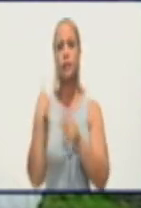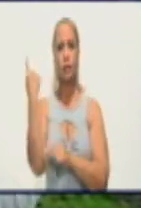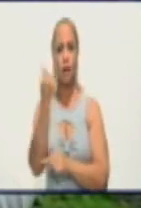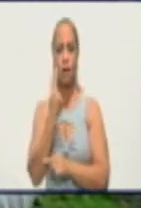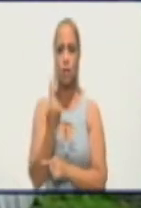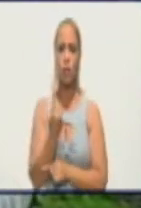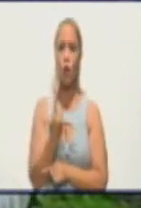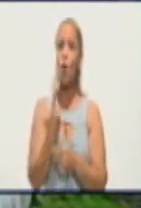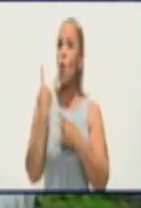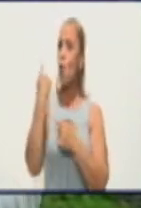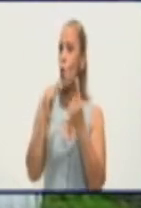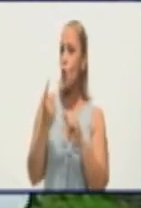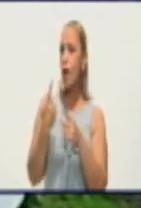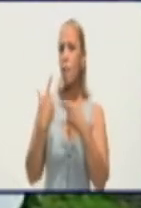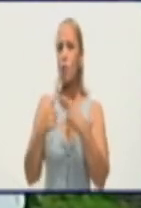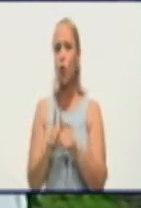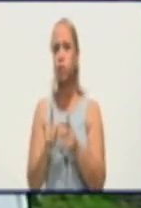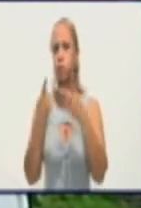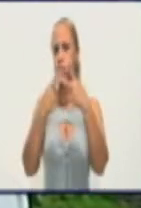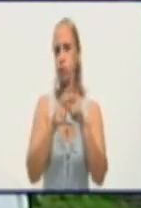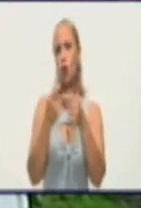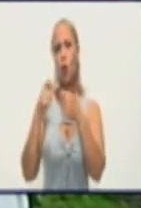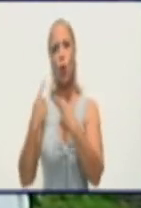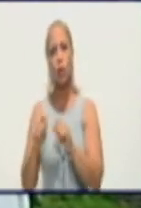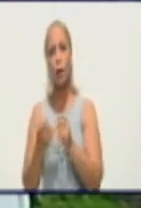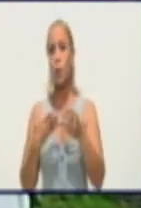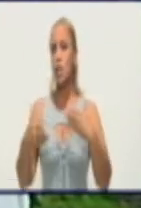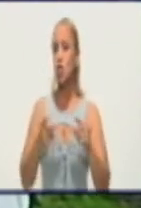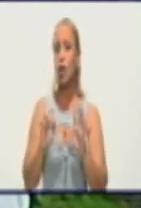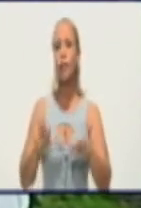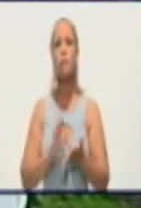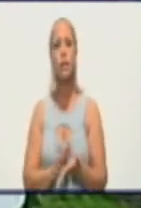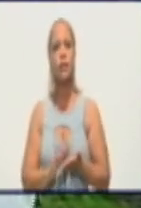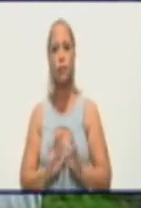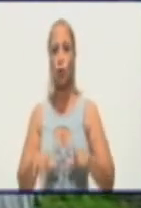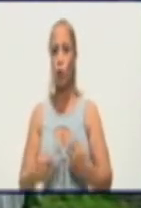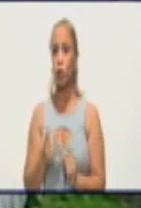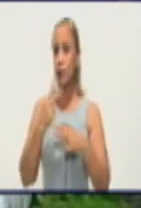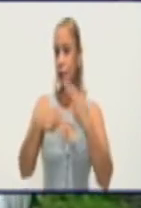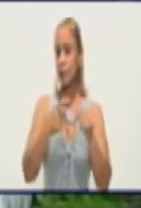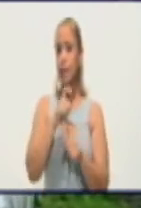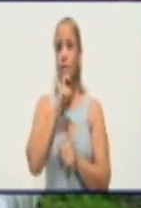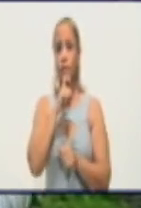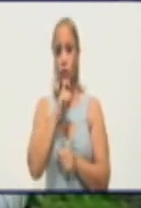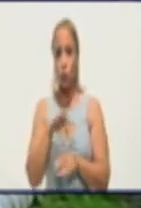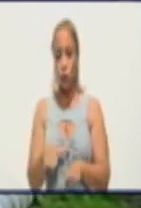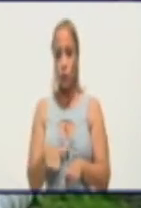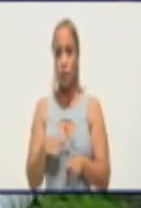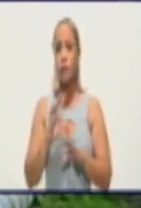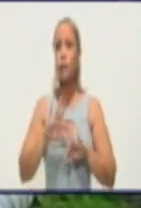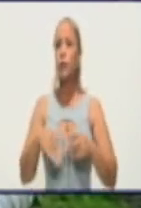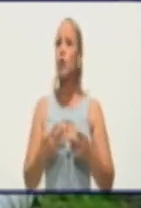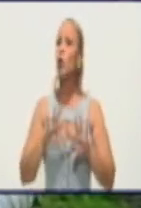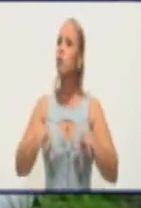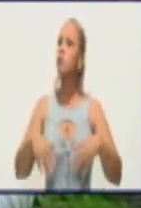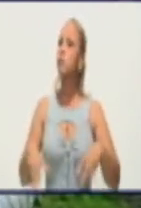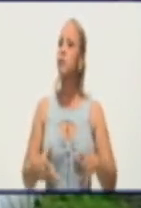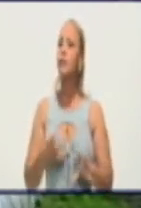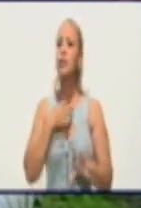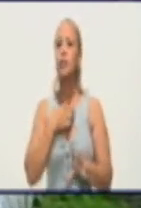unas por averías otras por acciones de mantenimiento por lo que complejiza el escenario que hoy tenemos en cuanto a la corriente eléctrica